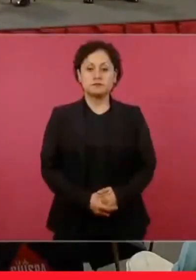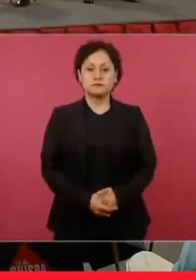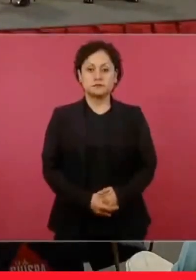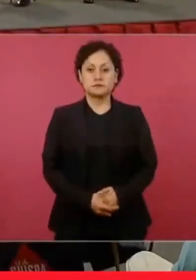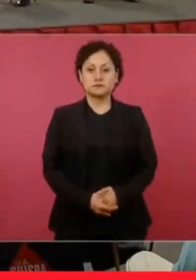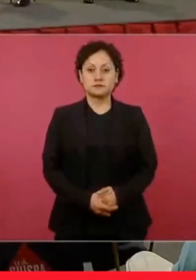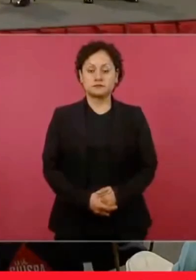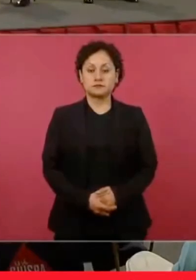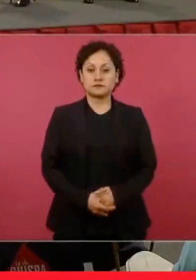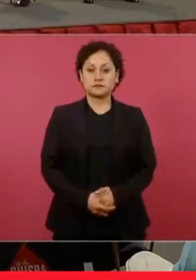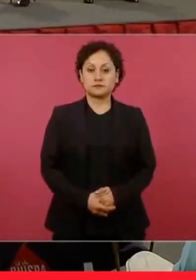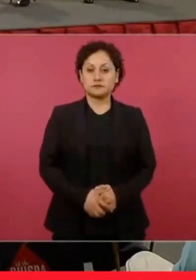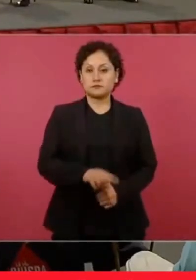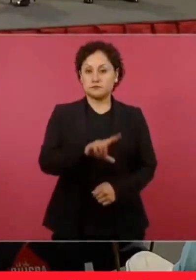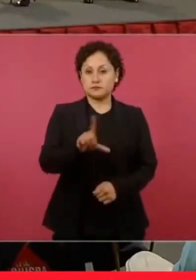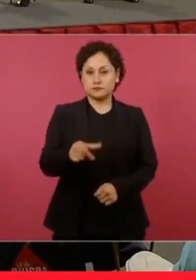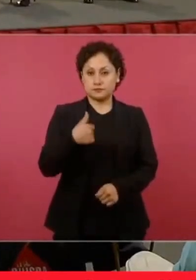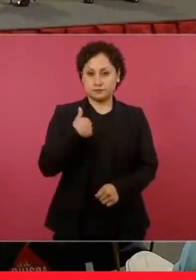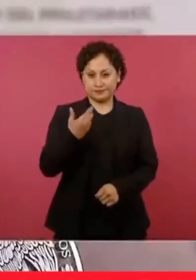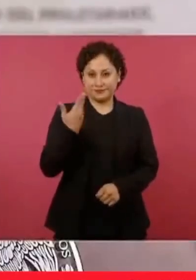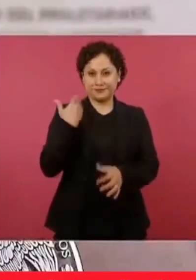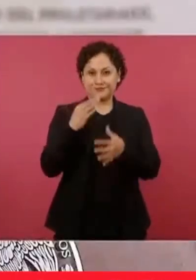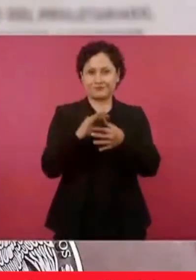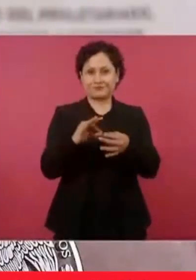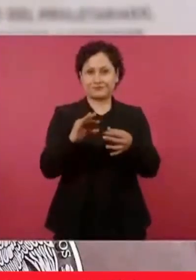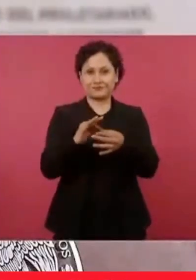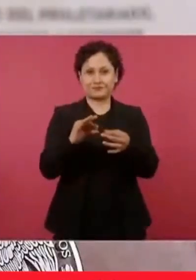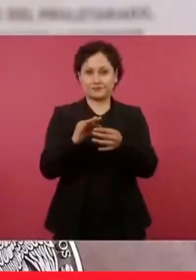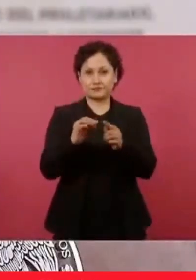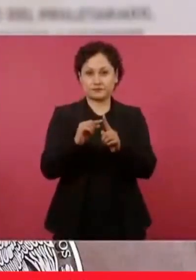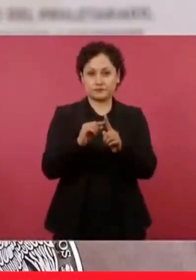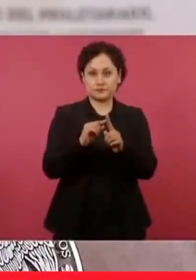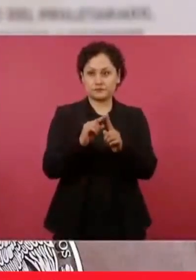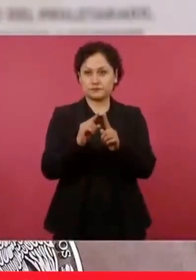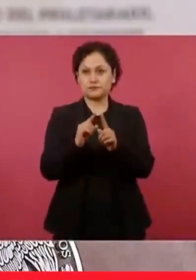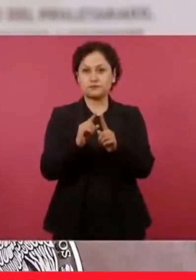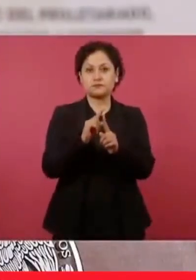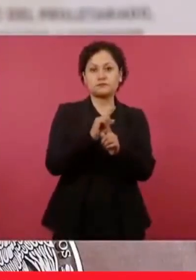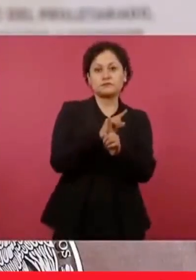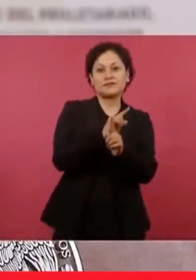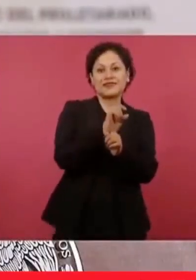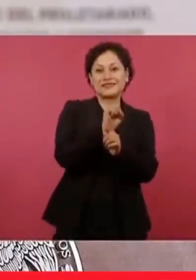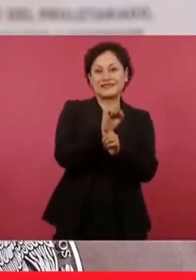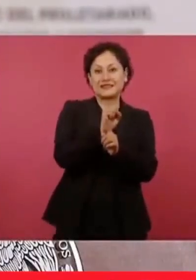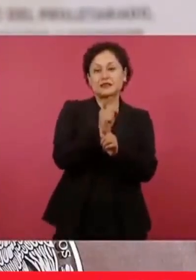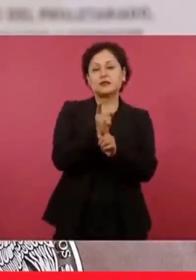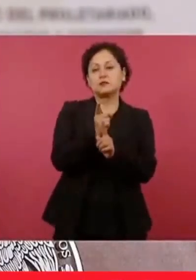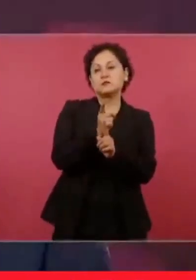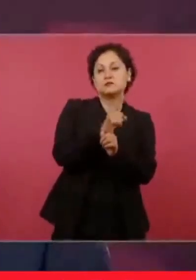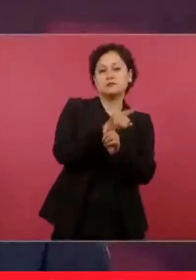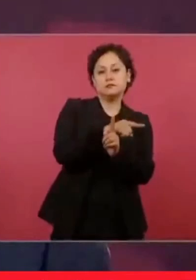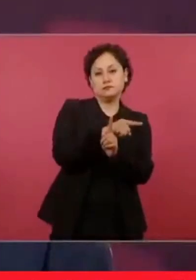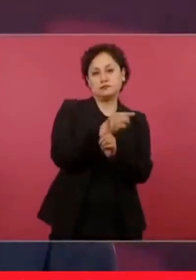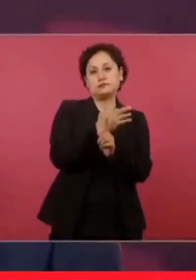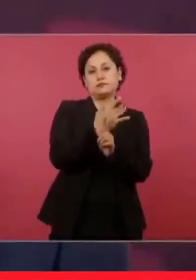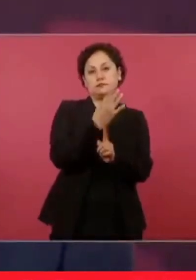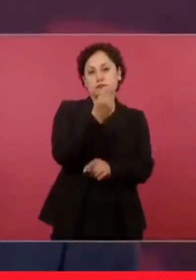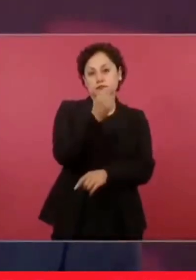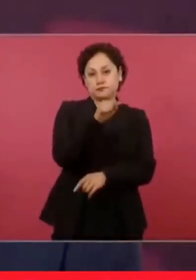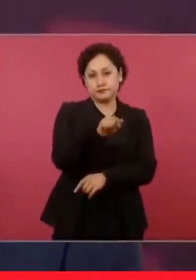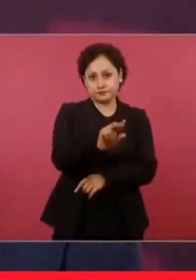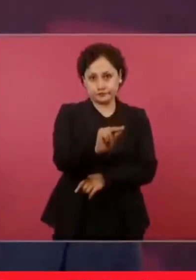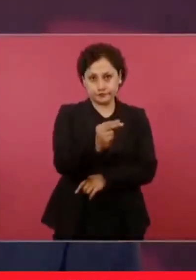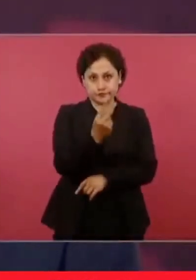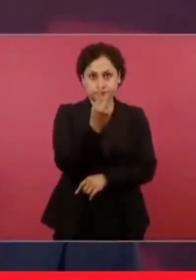la frecuencia que les comenté anteriormente, que debe de estar en 60 Hz, ya estaba en 59.82. O sea, ya había